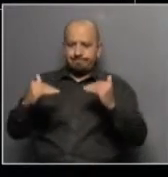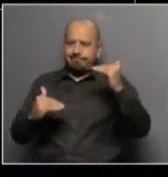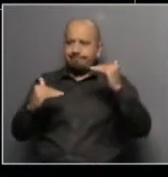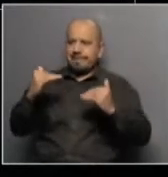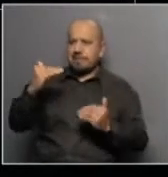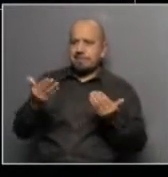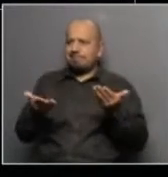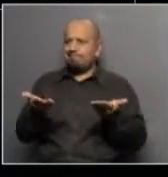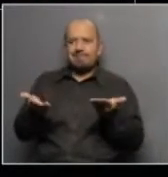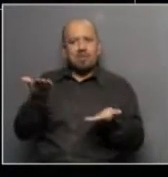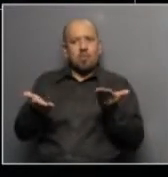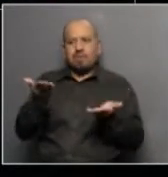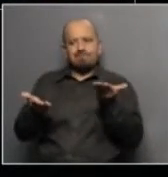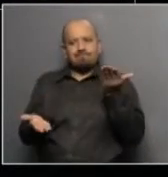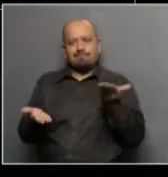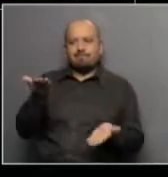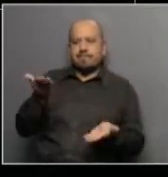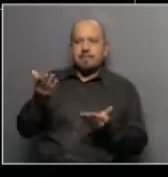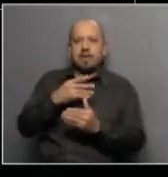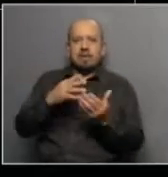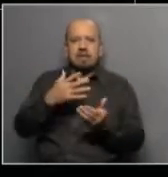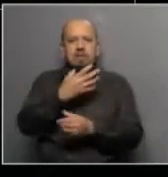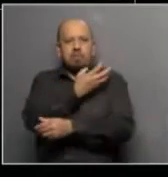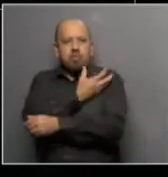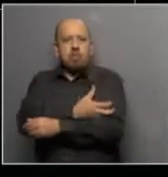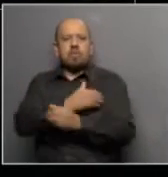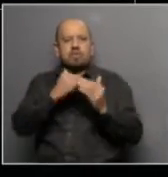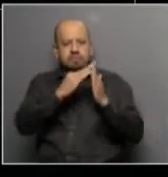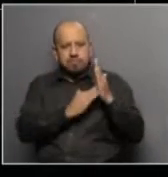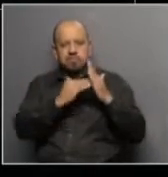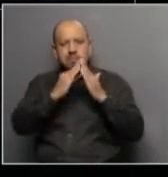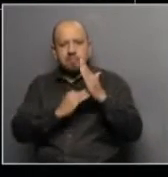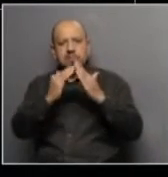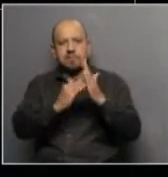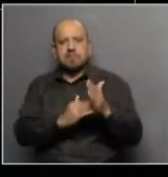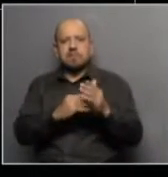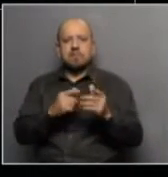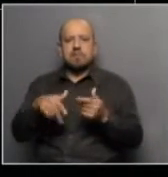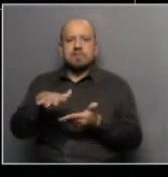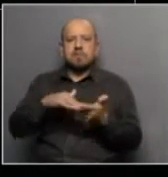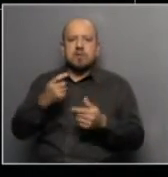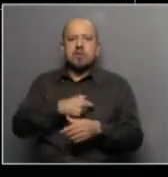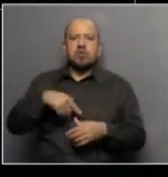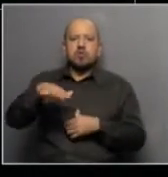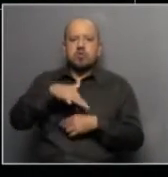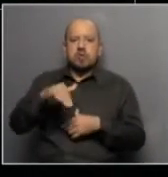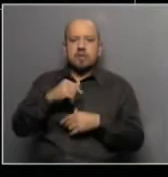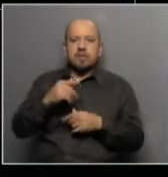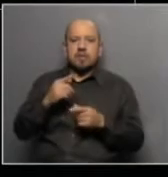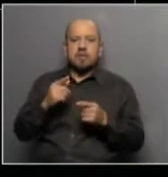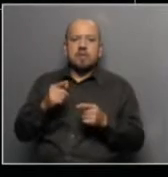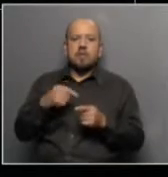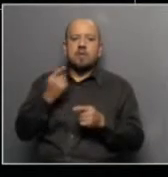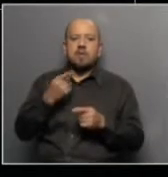espacial está por un lado, el tema de los asentamientos, que capaz que es una temática que se ha abordado más y que a nivel de la sociedad conocemos mucho,